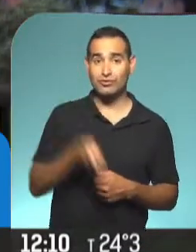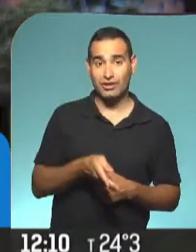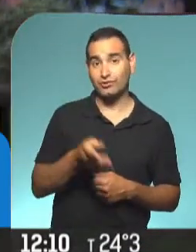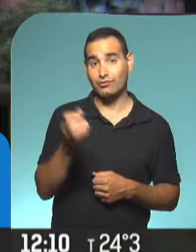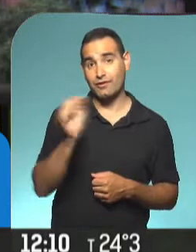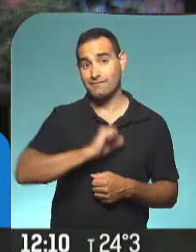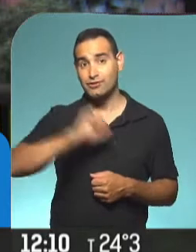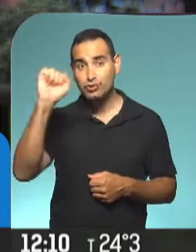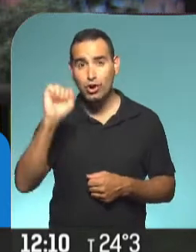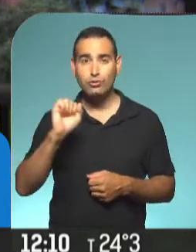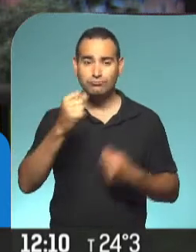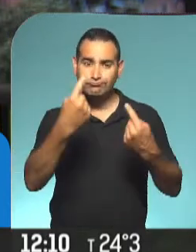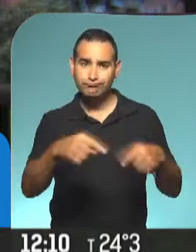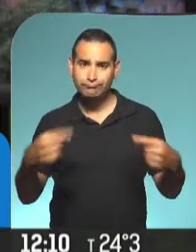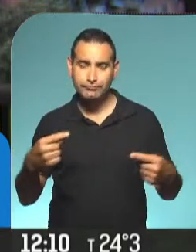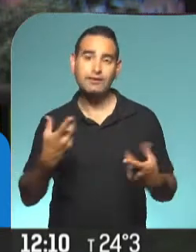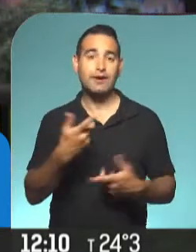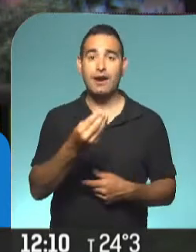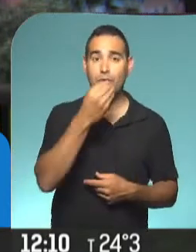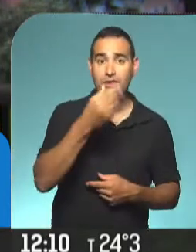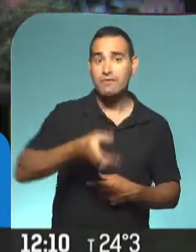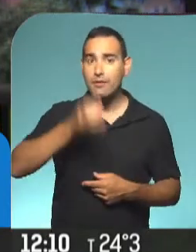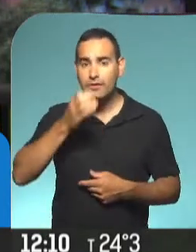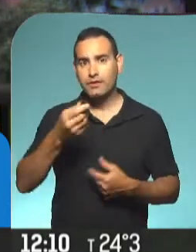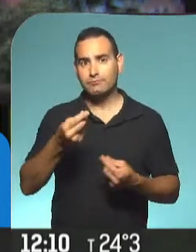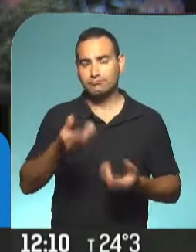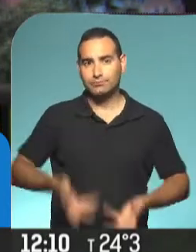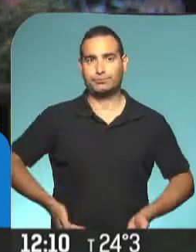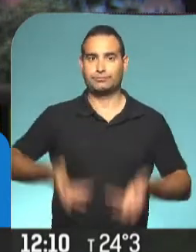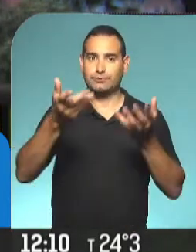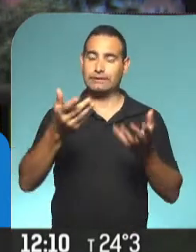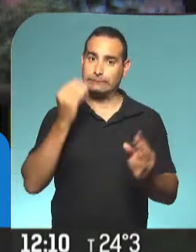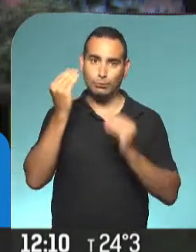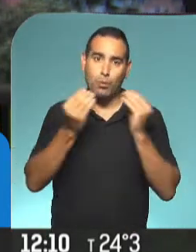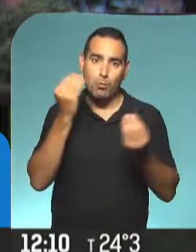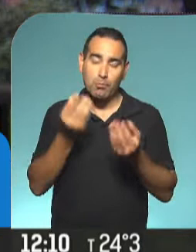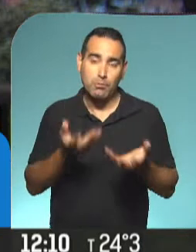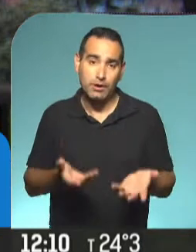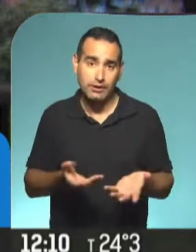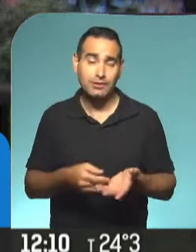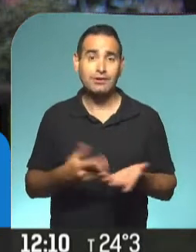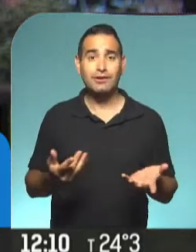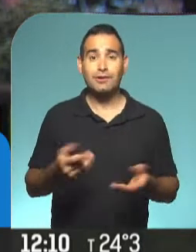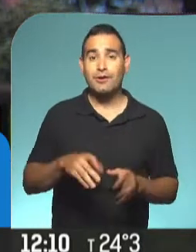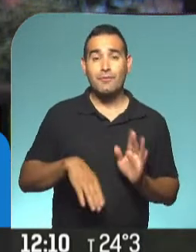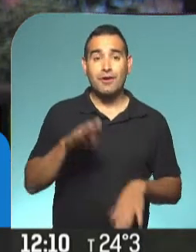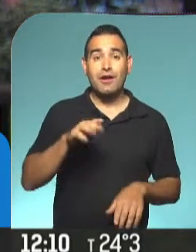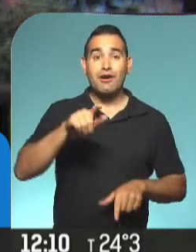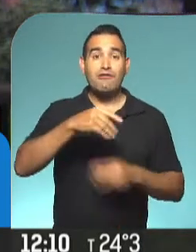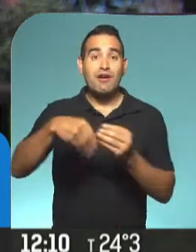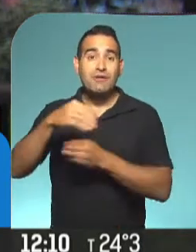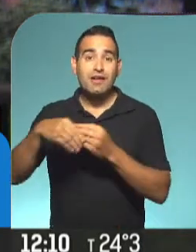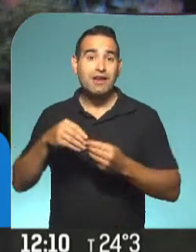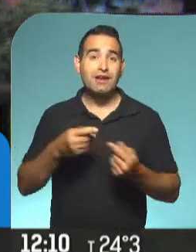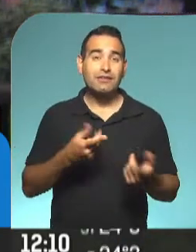inflación, algunos rubros por encima, por ejemplo, alimentos y bebidas, uno de los rubros que quizás más preocupan, porque la mayor ingreso de las familias,